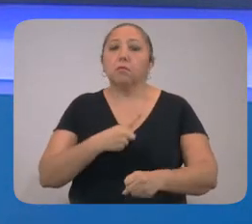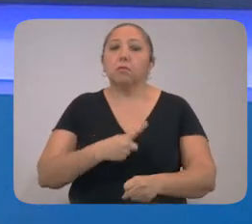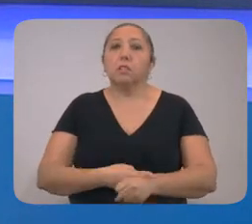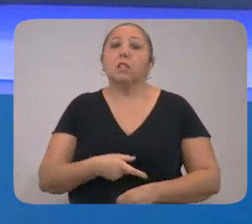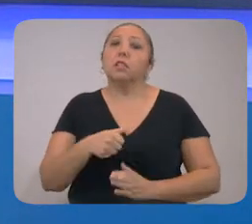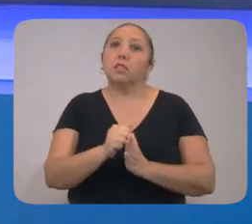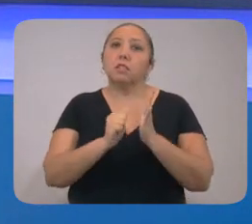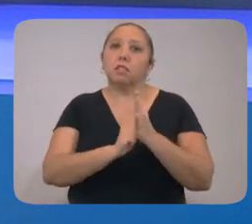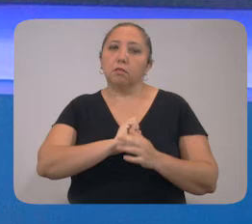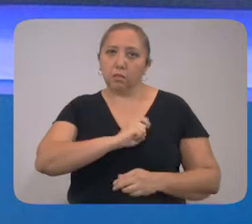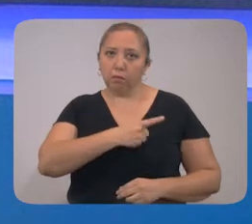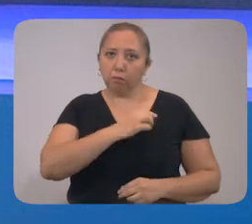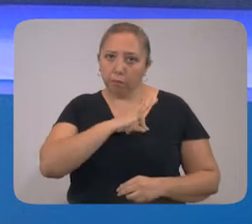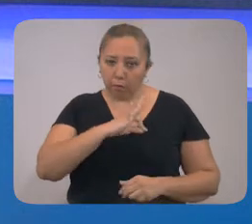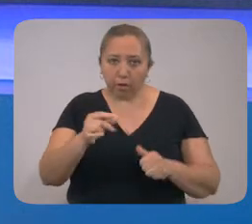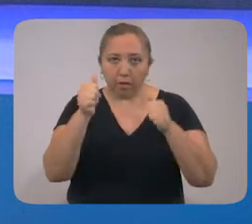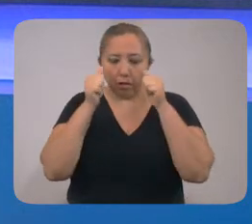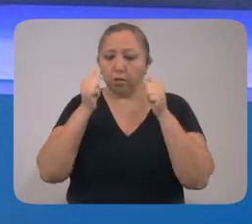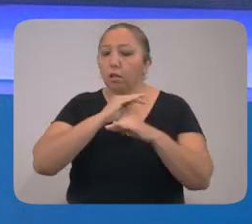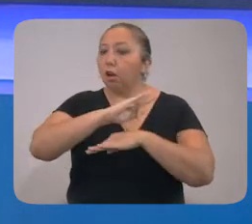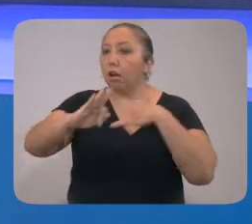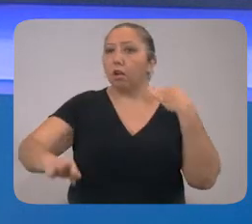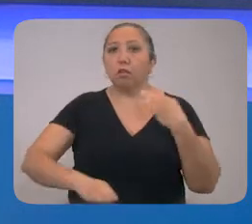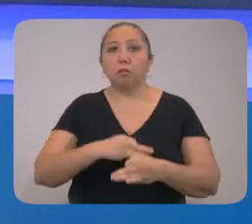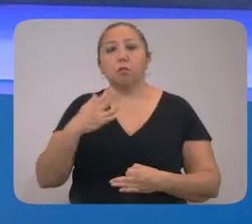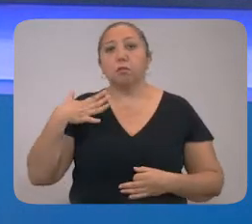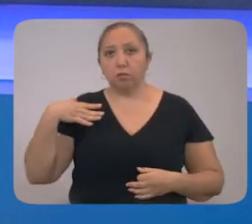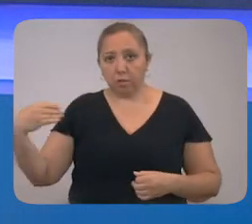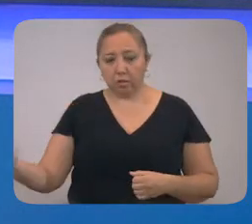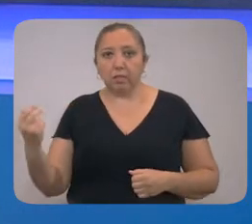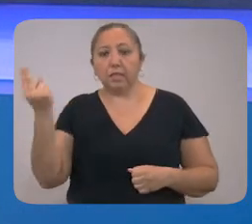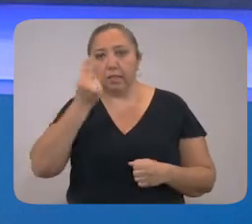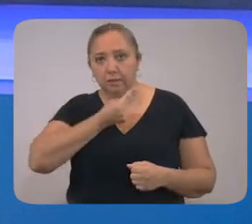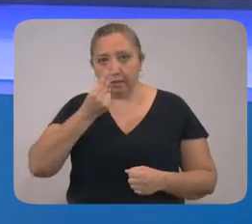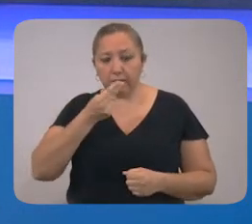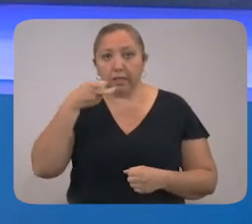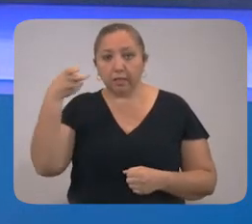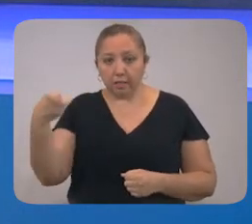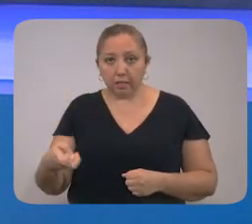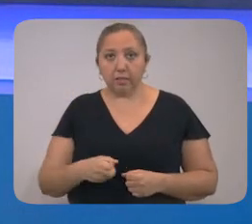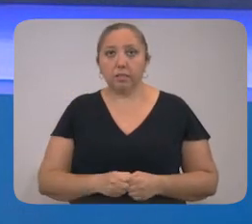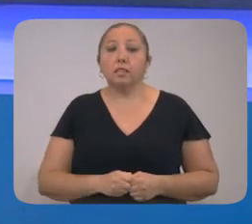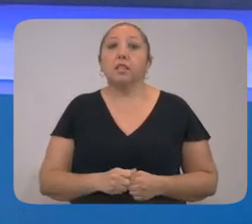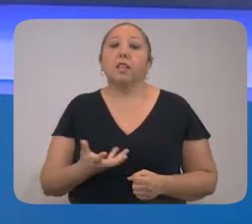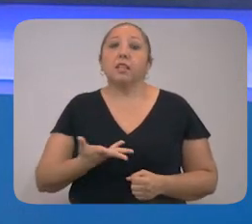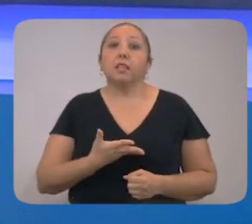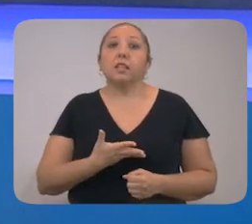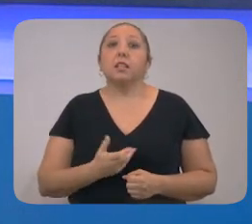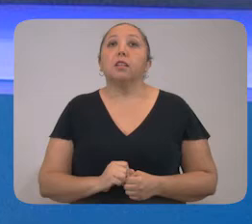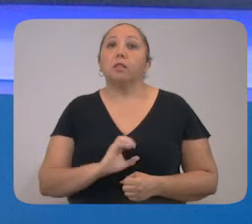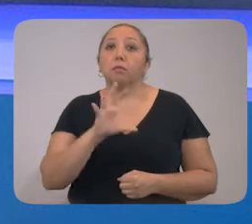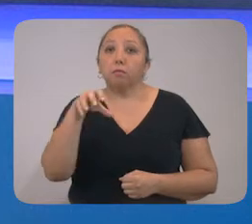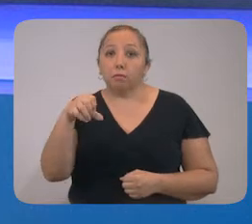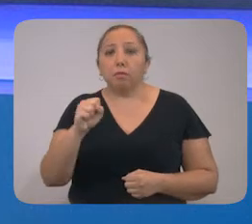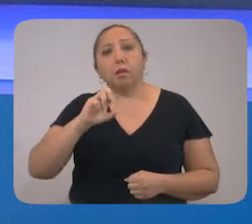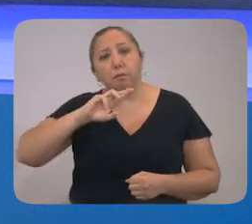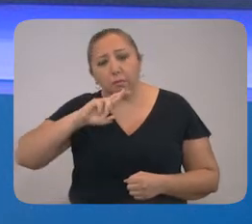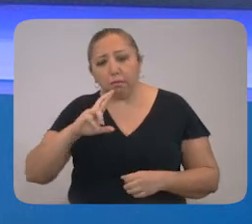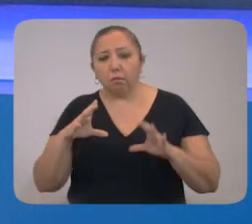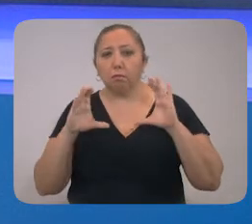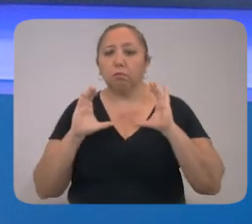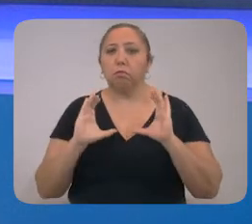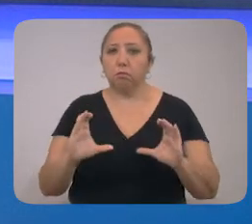y el sistema de salud pueda atender a todos los contagiados que lo requieran. Estas medidas tienen como objetivo proteger la salud